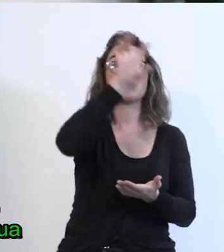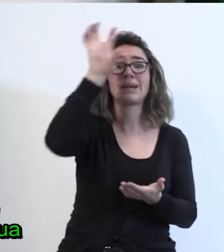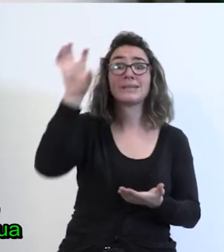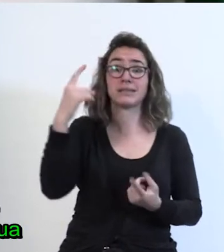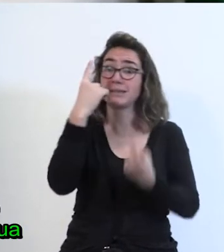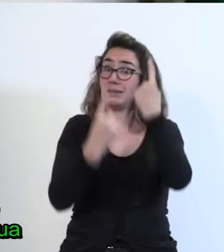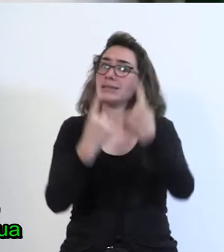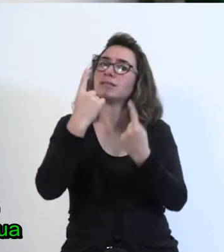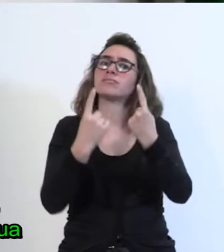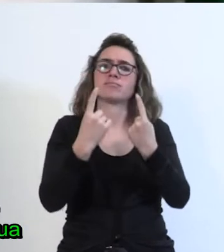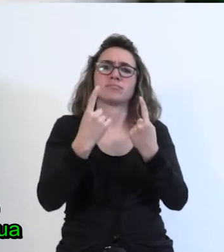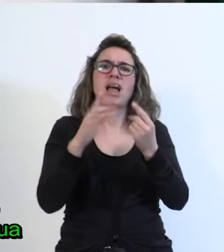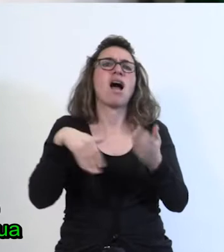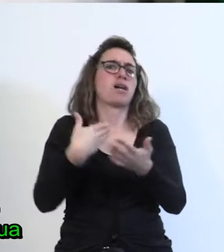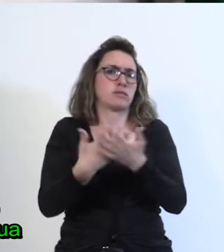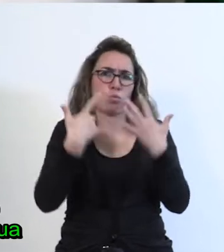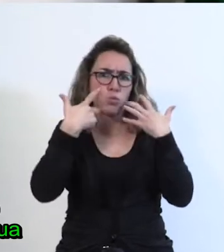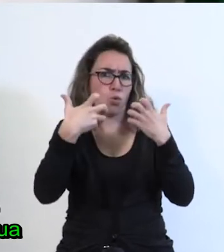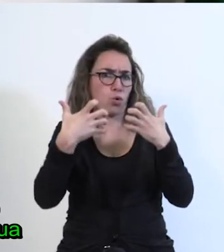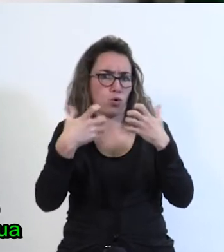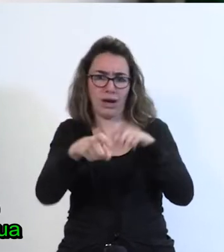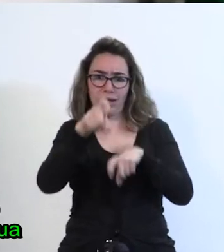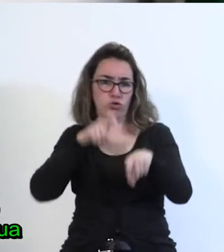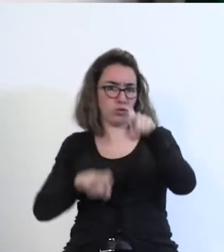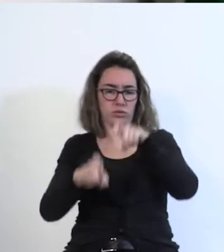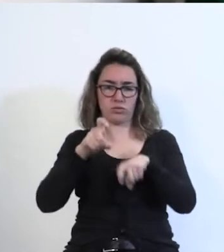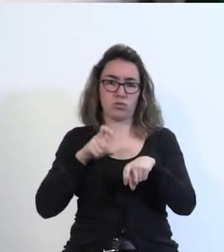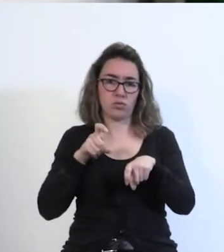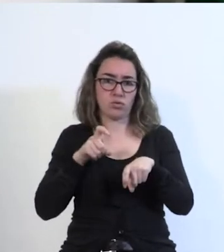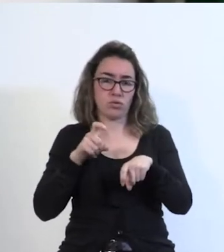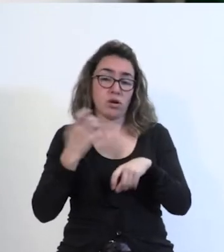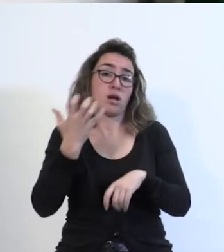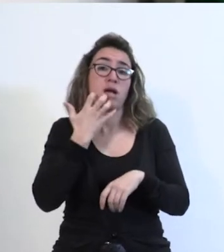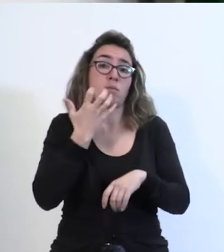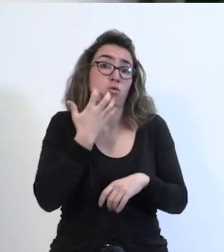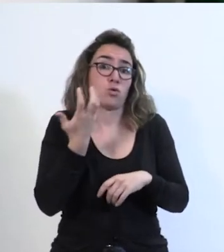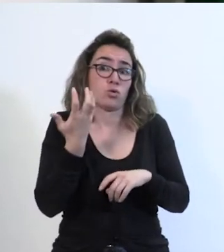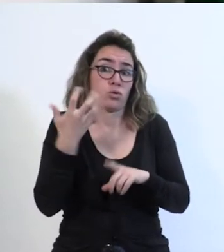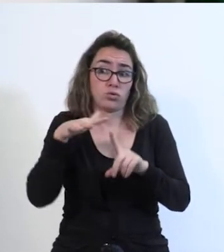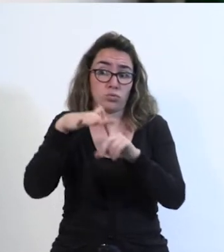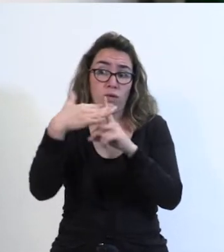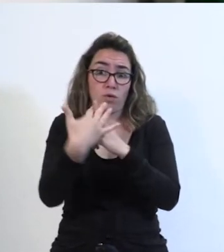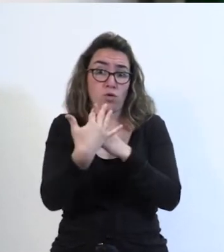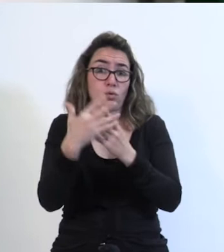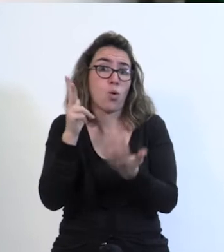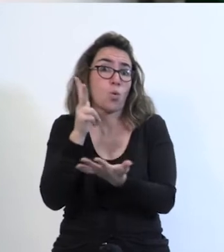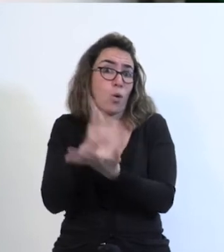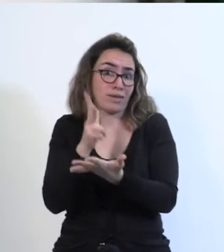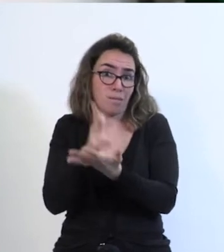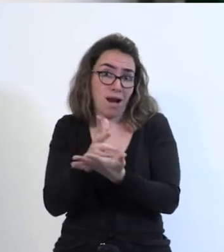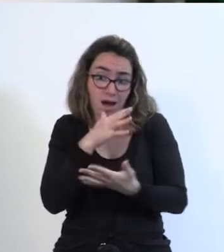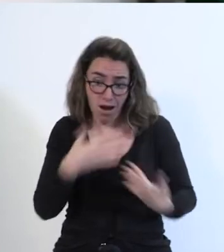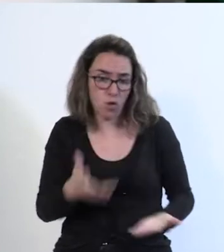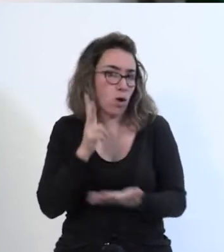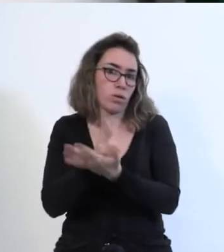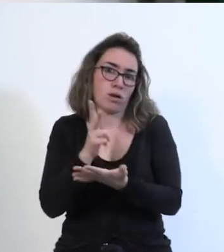países, claramente, en un retroceso como Nicaragua, pues, y lo que está pasando en